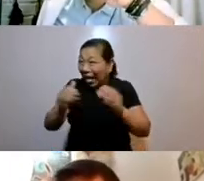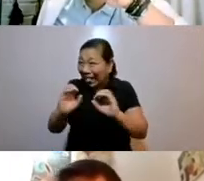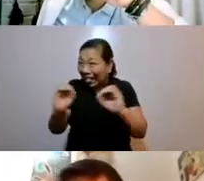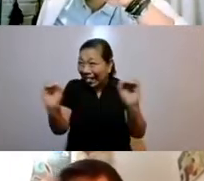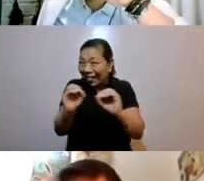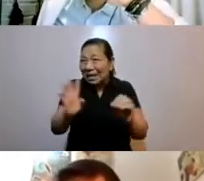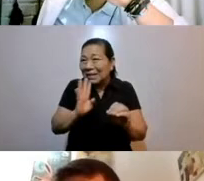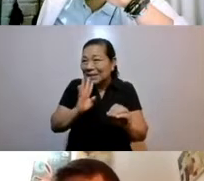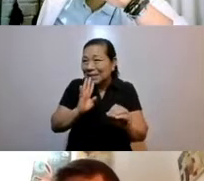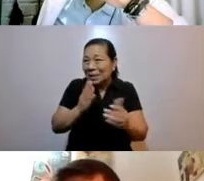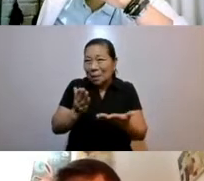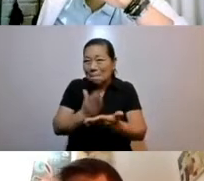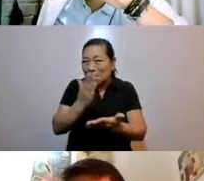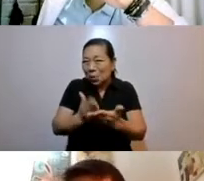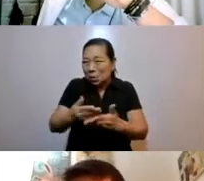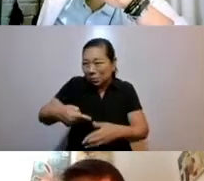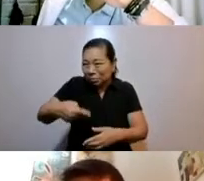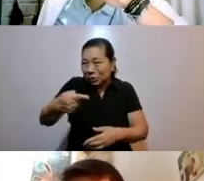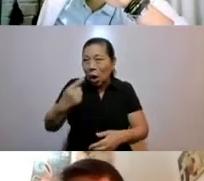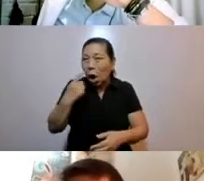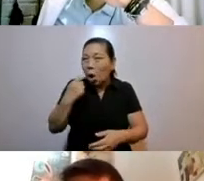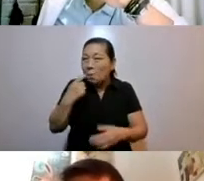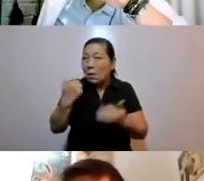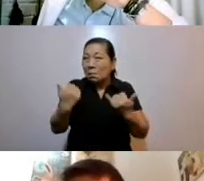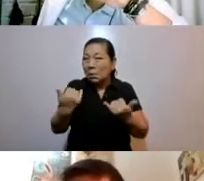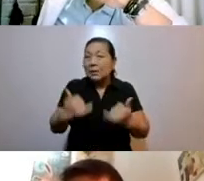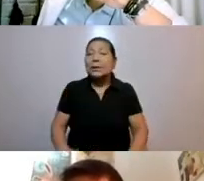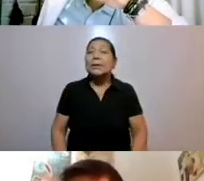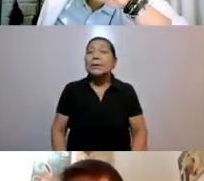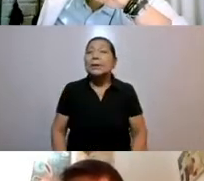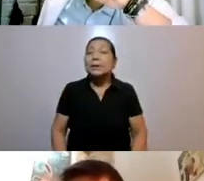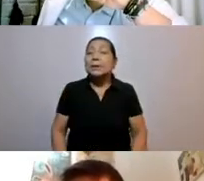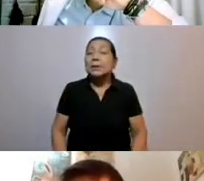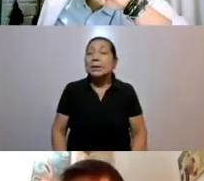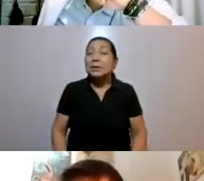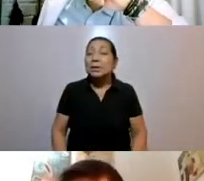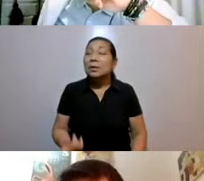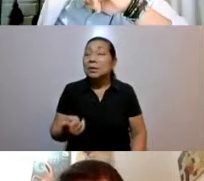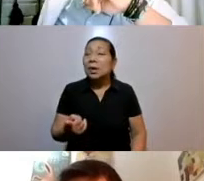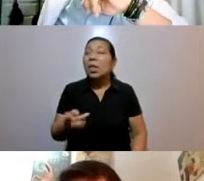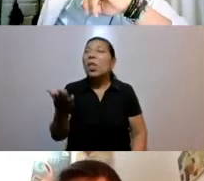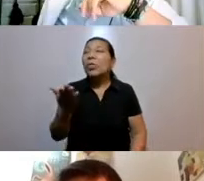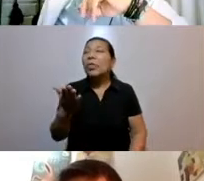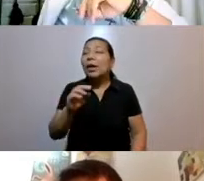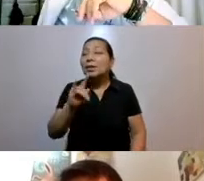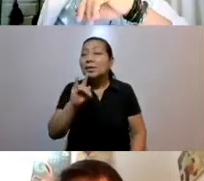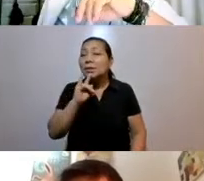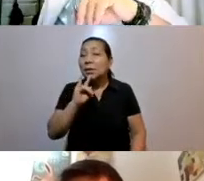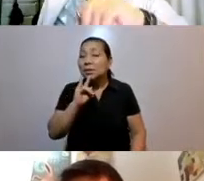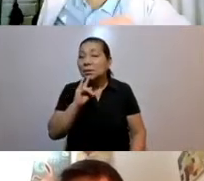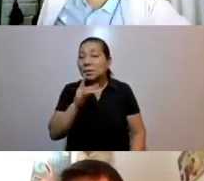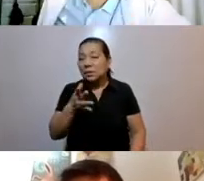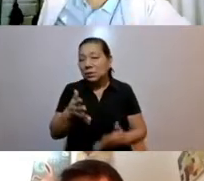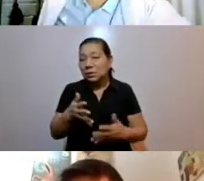tema de los problemas de erección. Entonces, este estudio fue hecho en Massachusetts, ¿no? En el